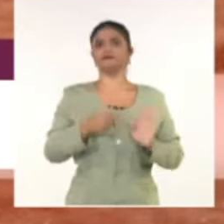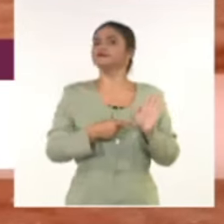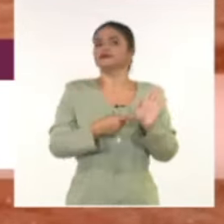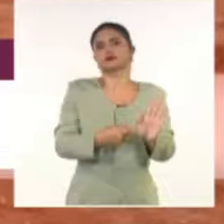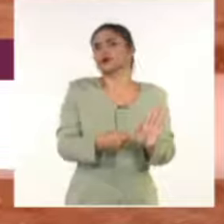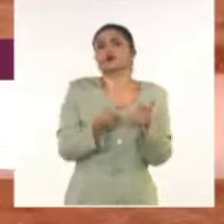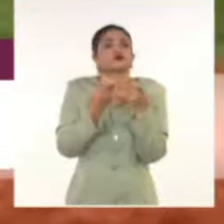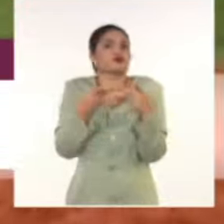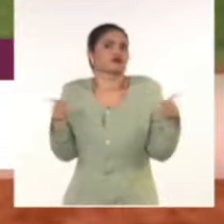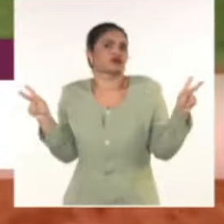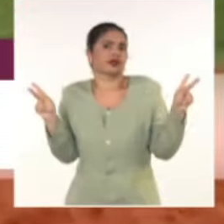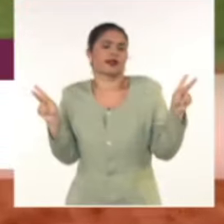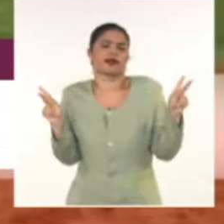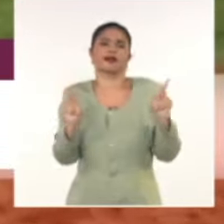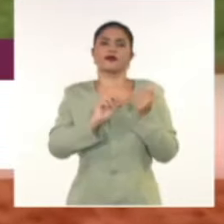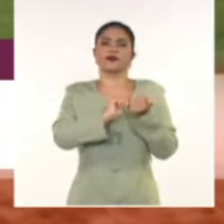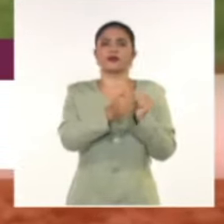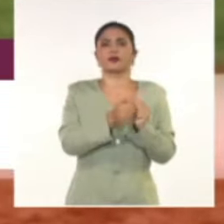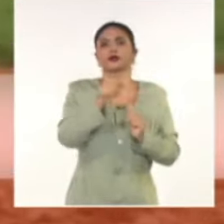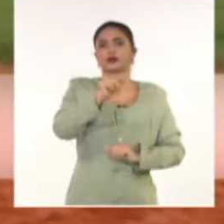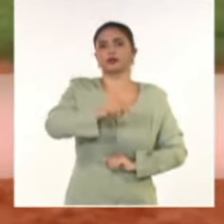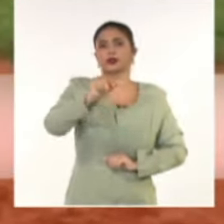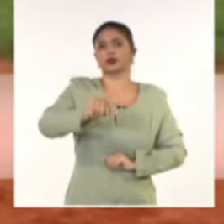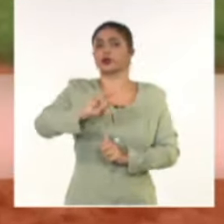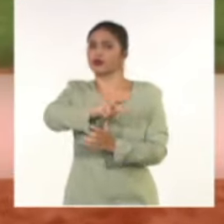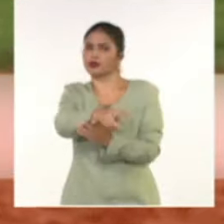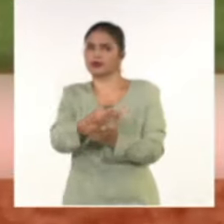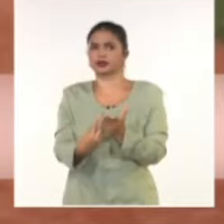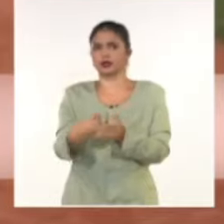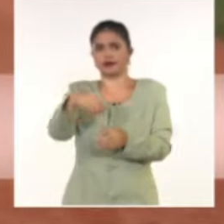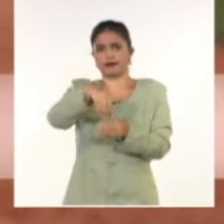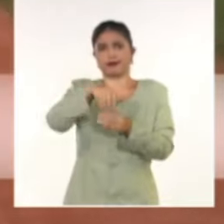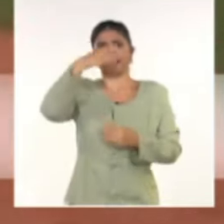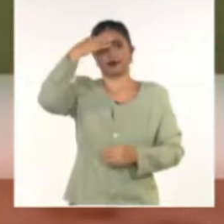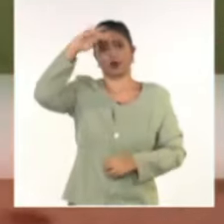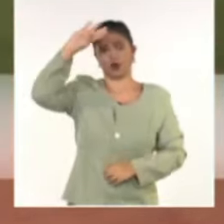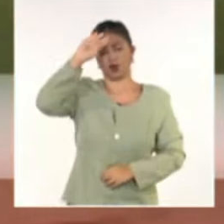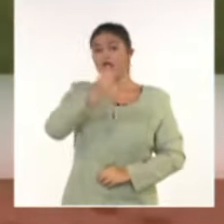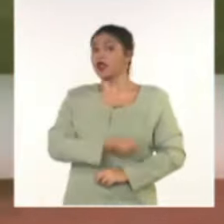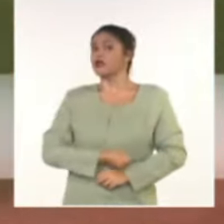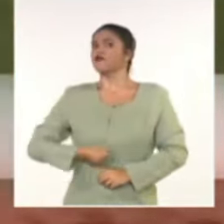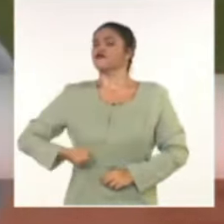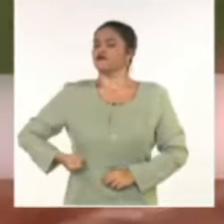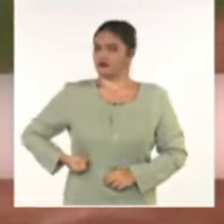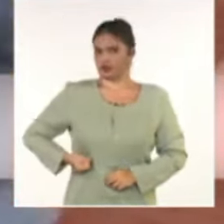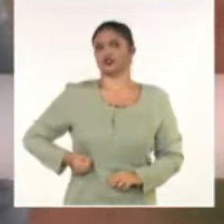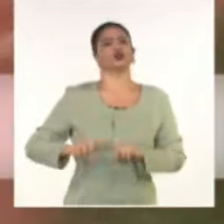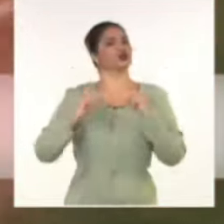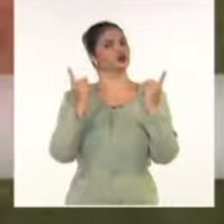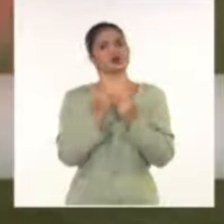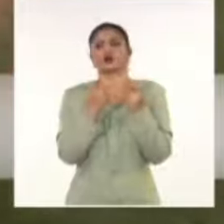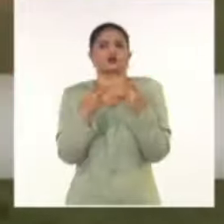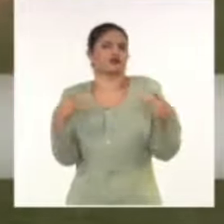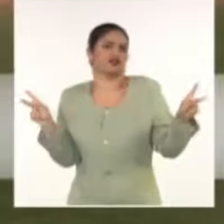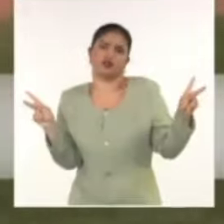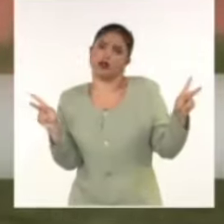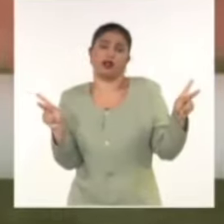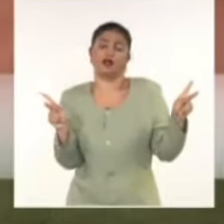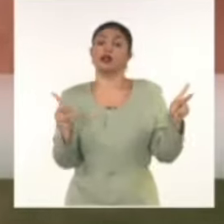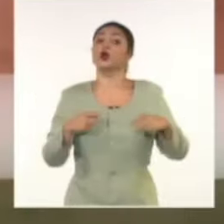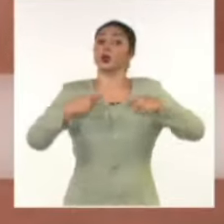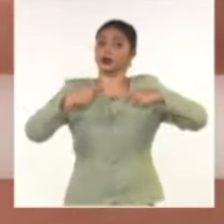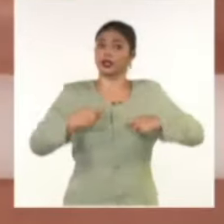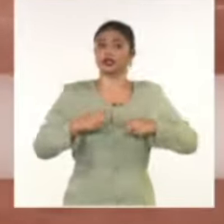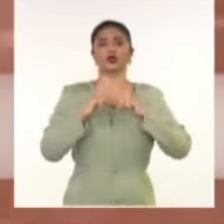deporte para personas en situación de discapacidad en Cuba. Es un empeño de país que todas las personas accedan a la actividad